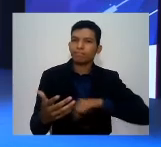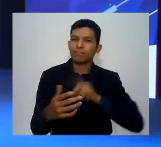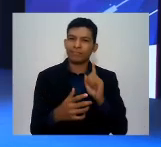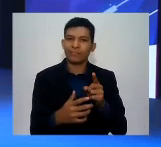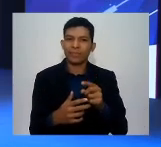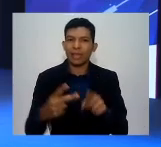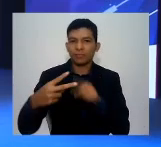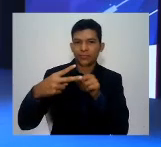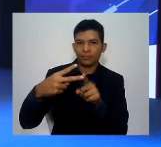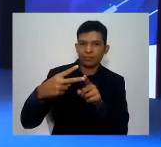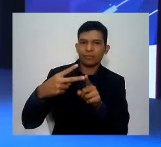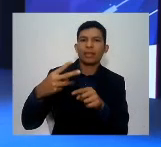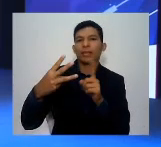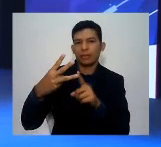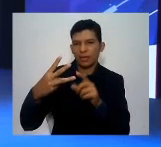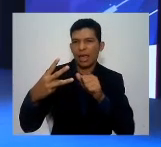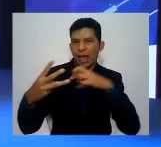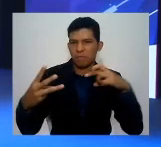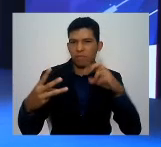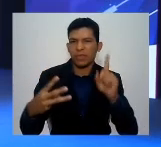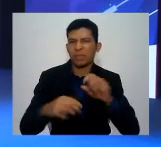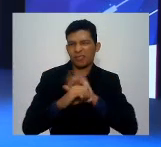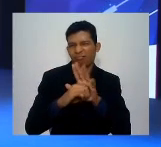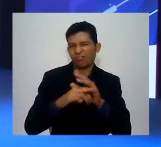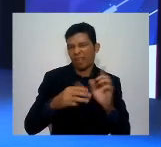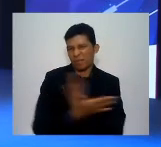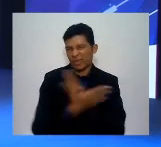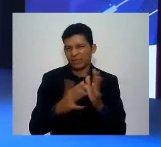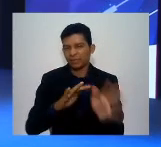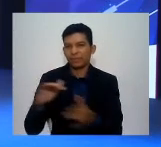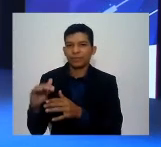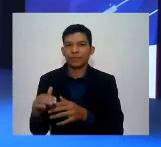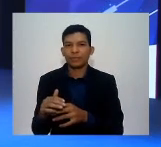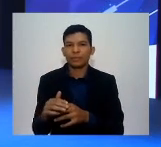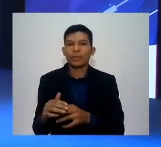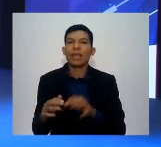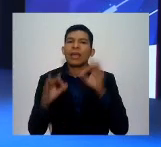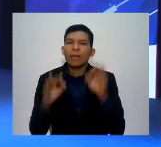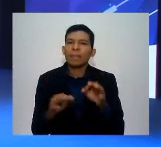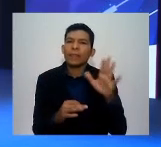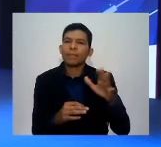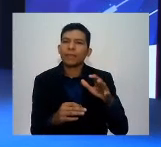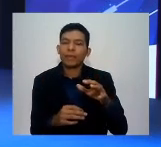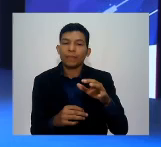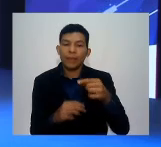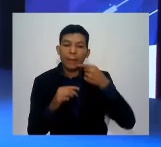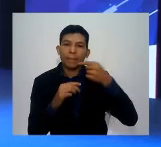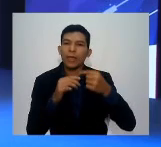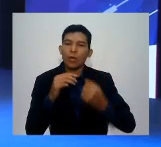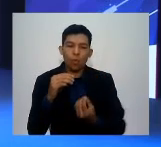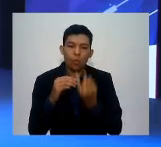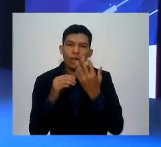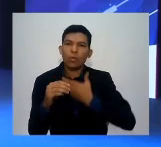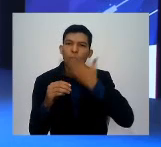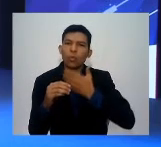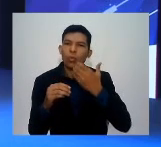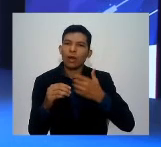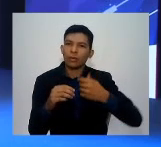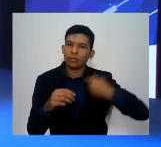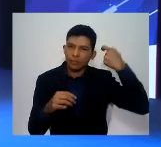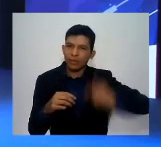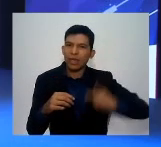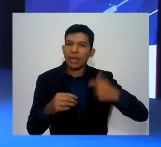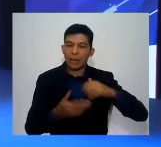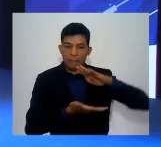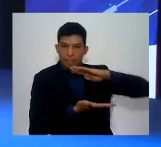alguien que le dio por decir que esa vaina utilizaba rayos láser y nos quemaba las neuronas. Y entonces que nos lo apuntaban a la